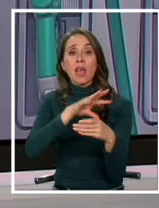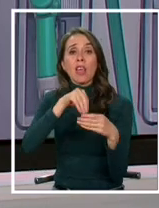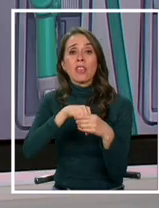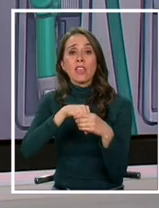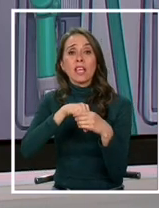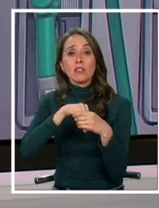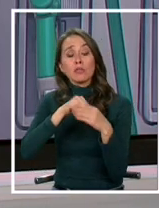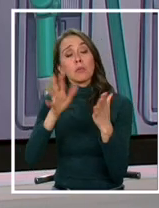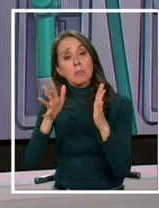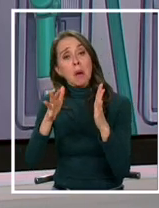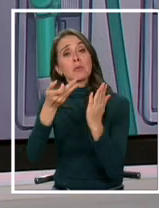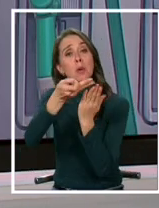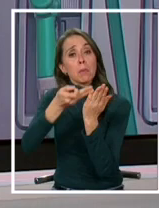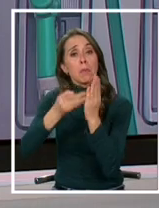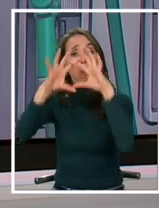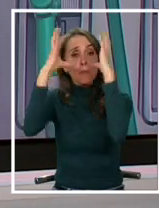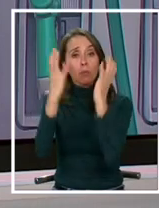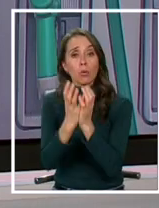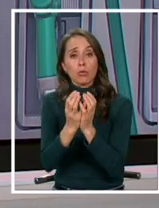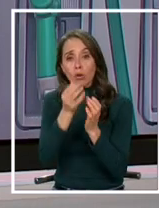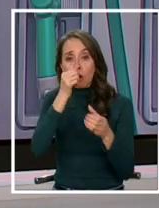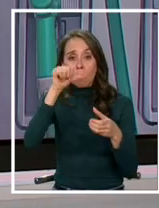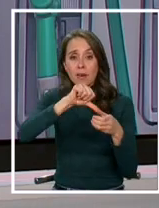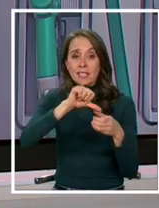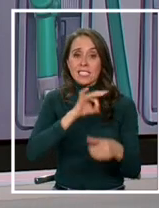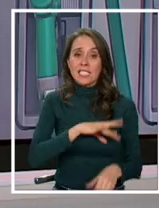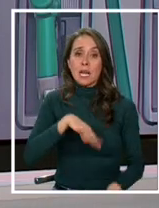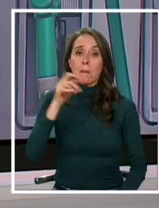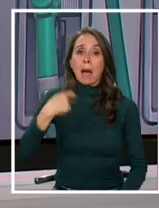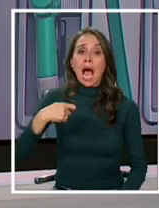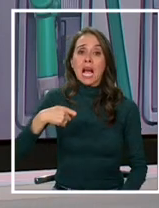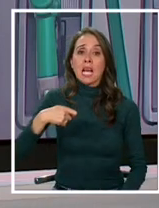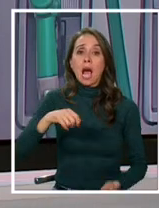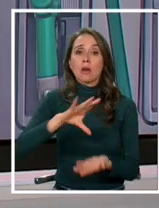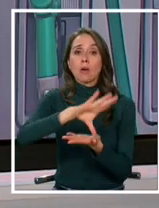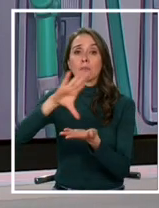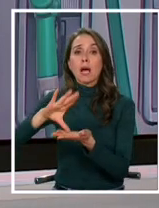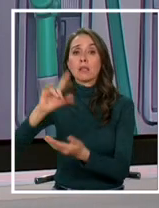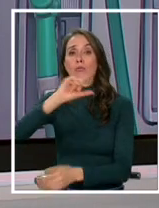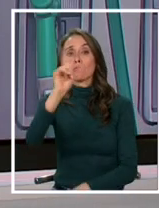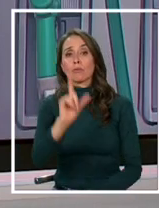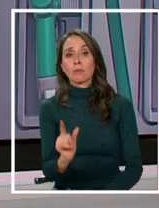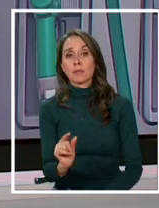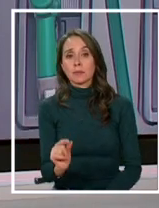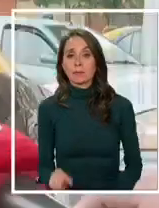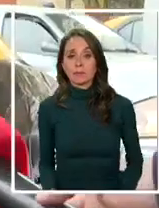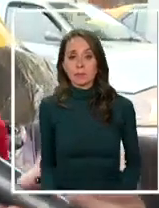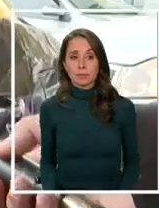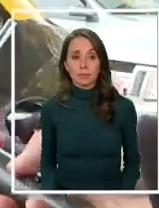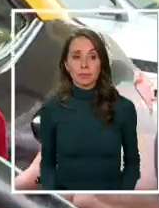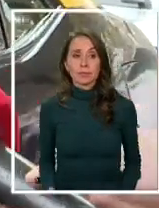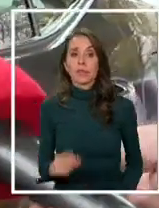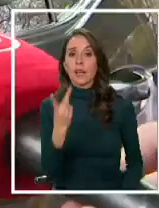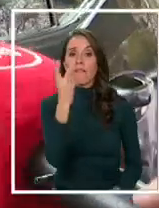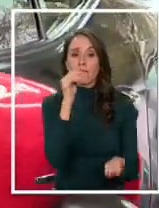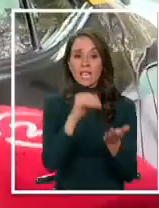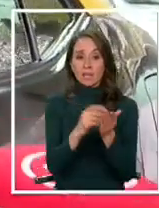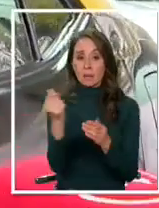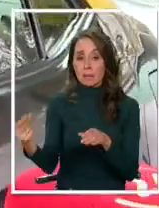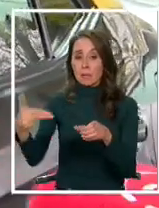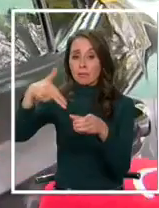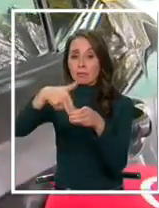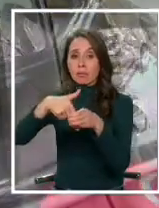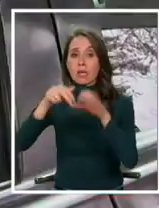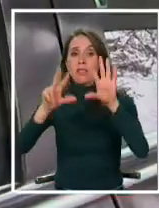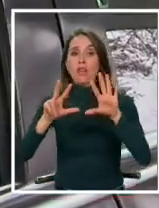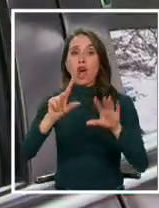promedio del mundo sin embargo la gasolina en Chile es una de las más caras en Sudamérica con 20,000 pesos alcanzaron